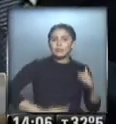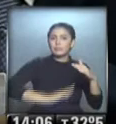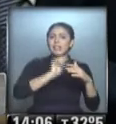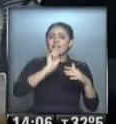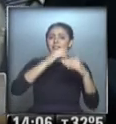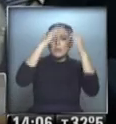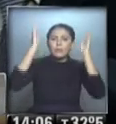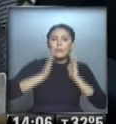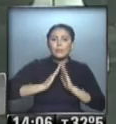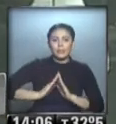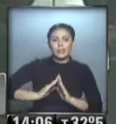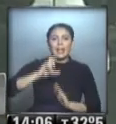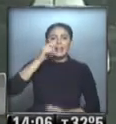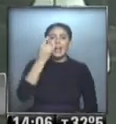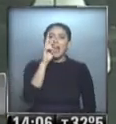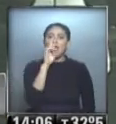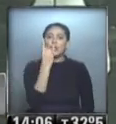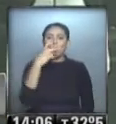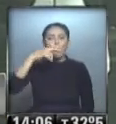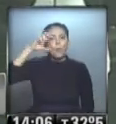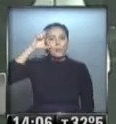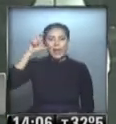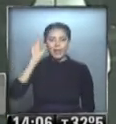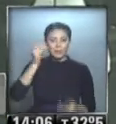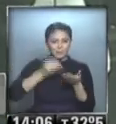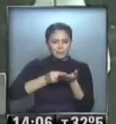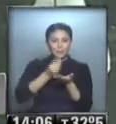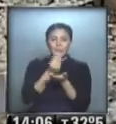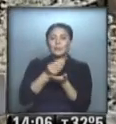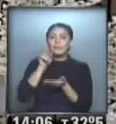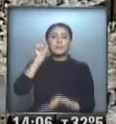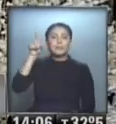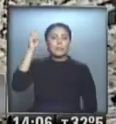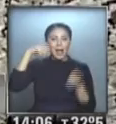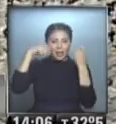la Virgen de Carupé, que es la Virgen del Paraguay.